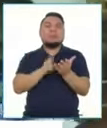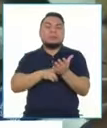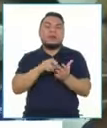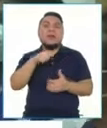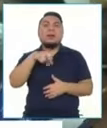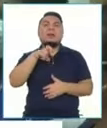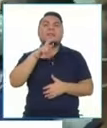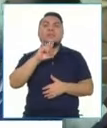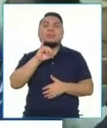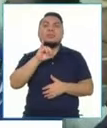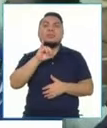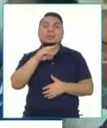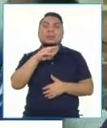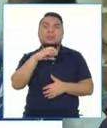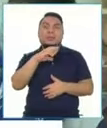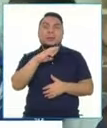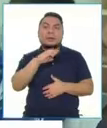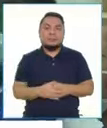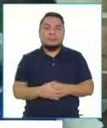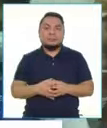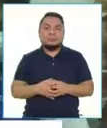Apurímac.